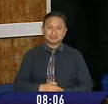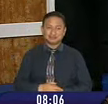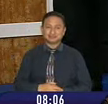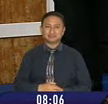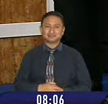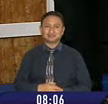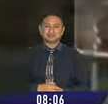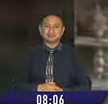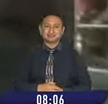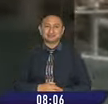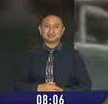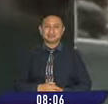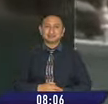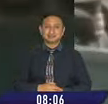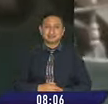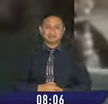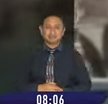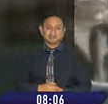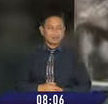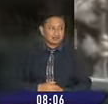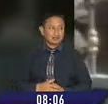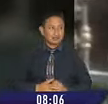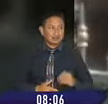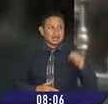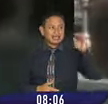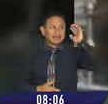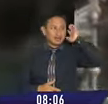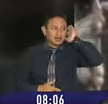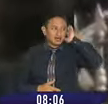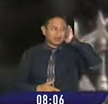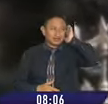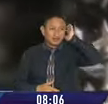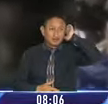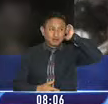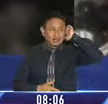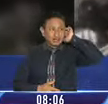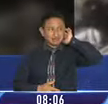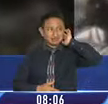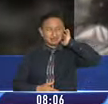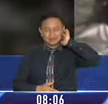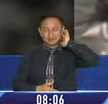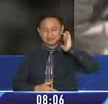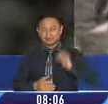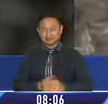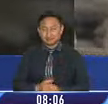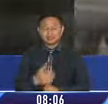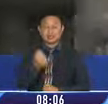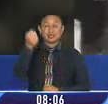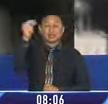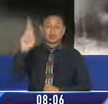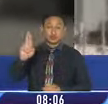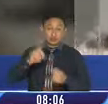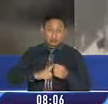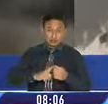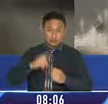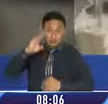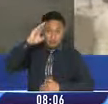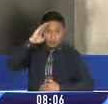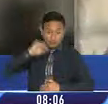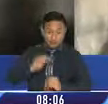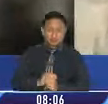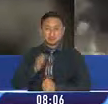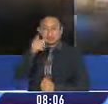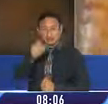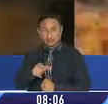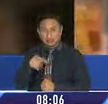cargos. Son policías de la unidad motorizada que llegan hasta esta licorería al sur de Quito, y no precisamente para retirar